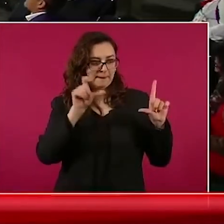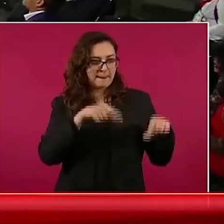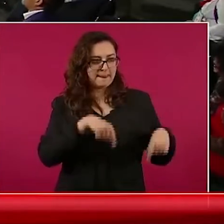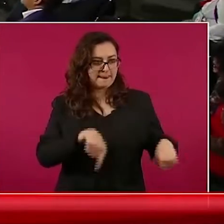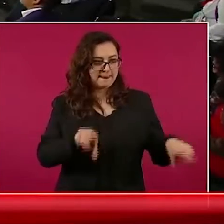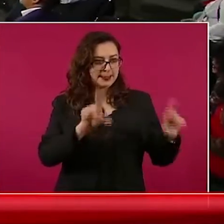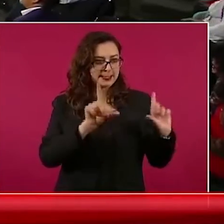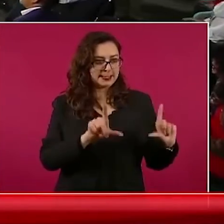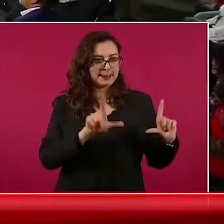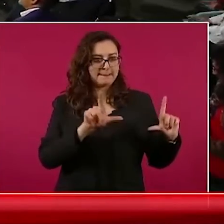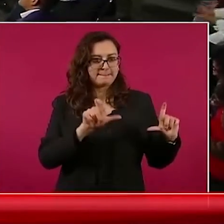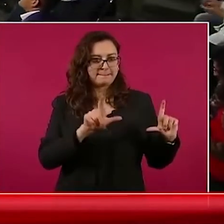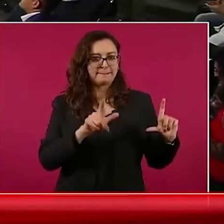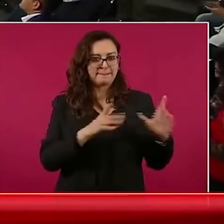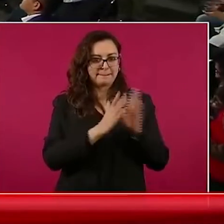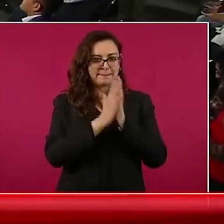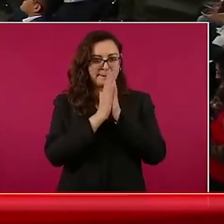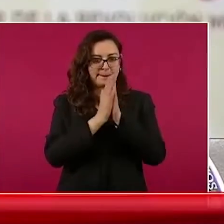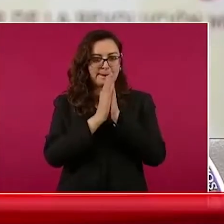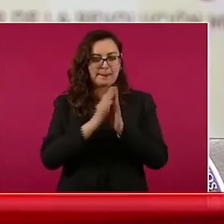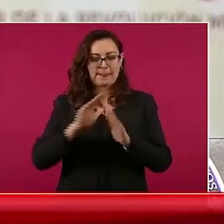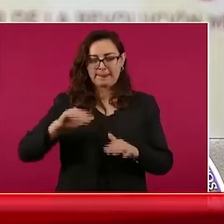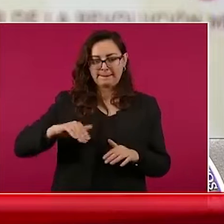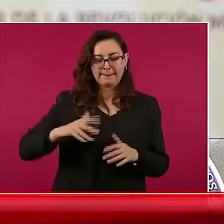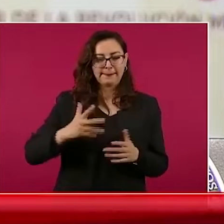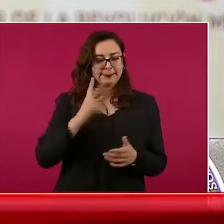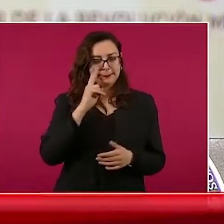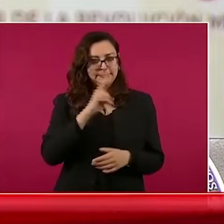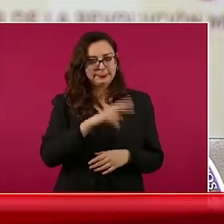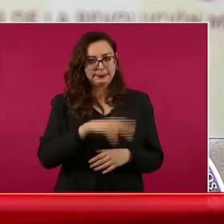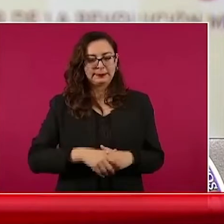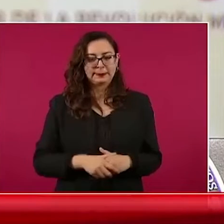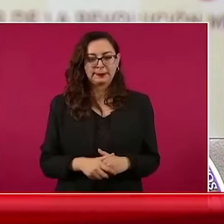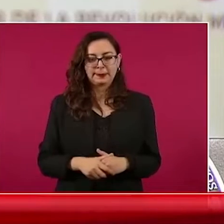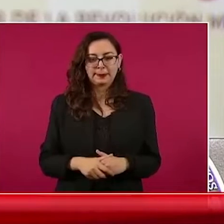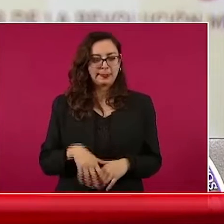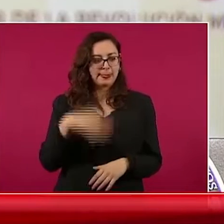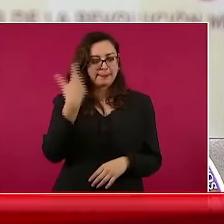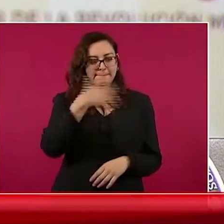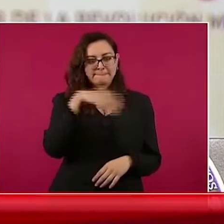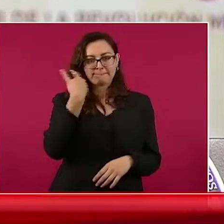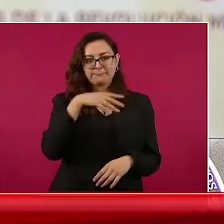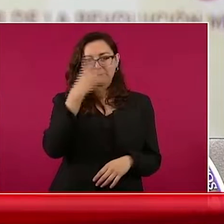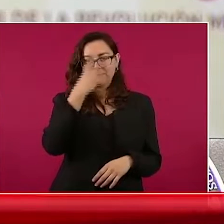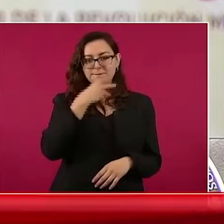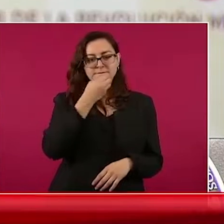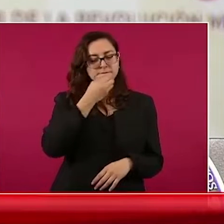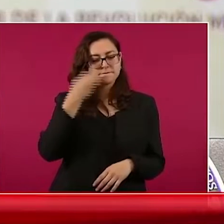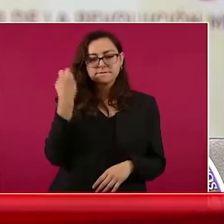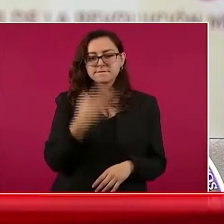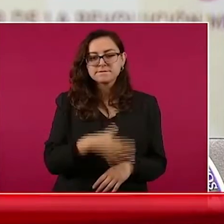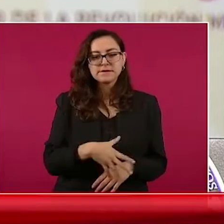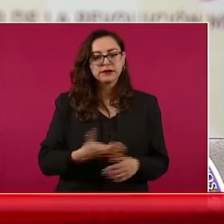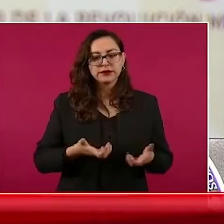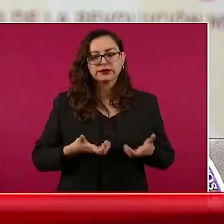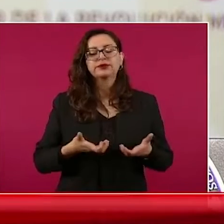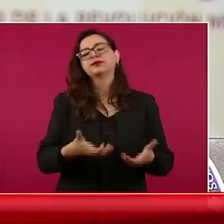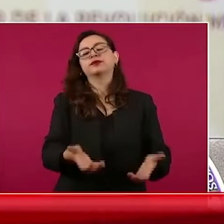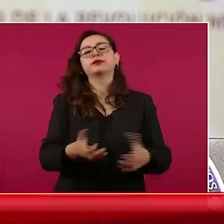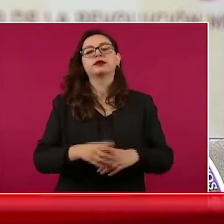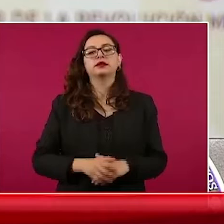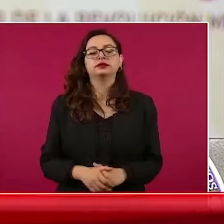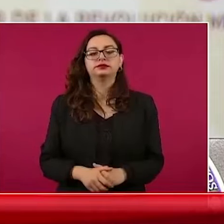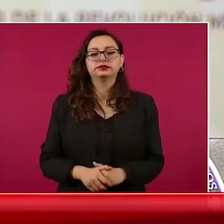uno en las redes, que es una belleza de camino